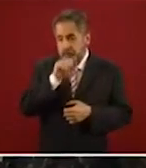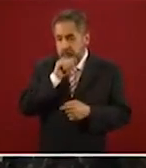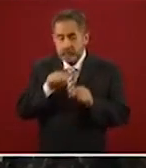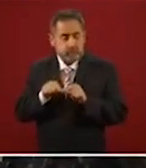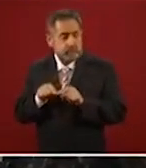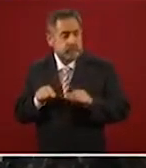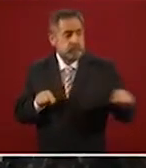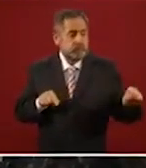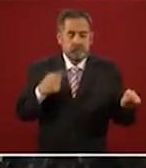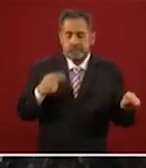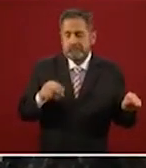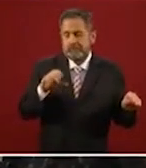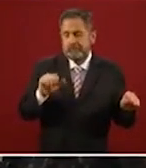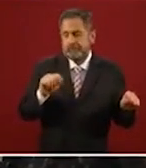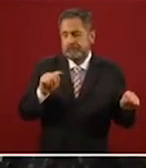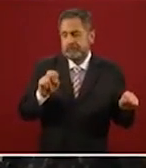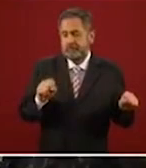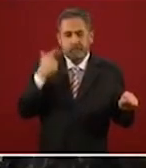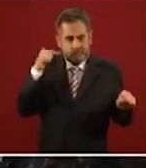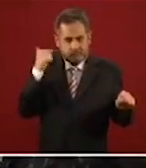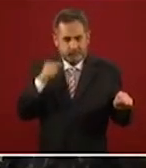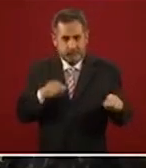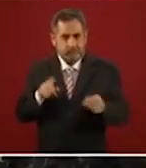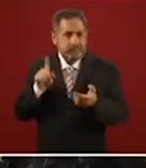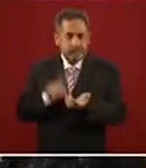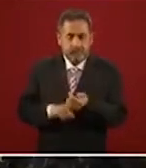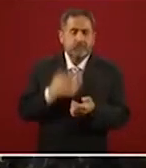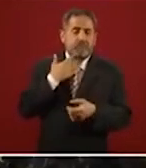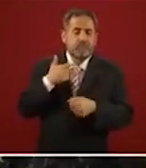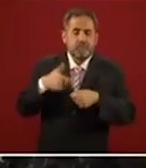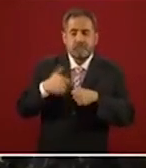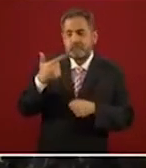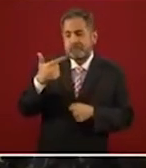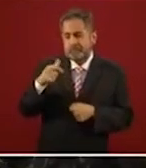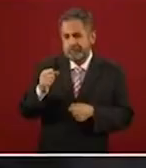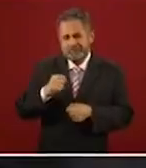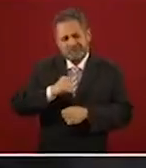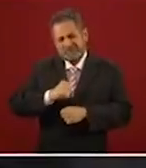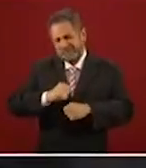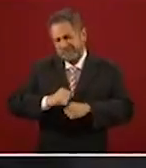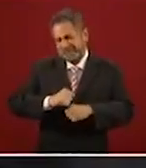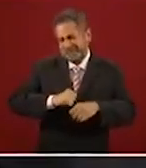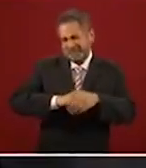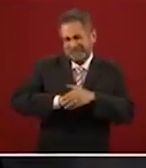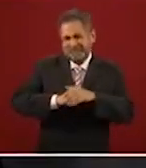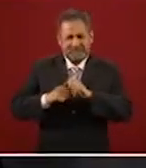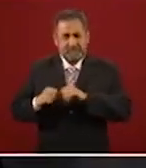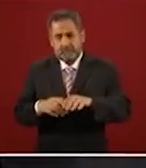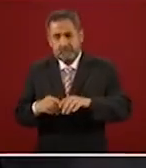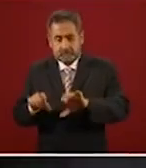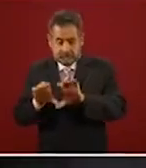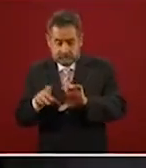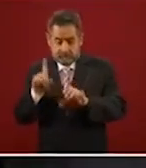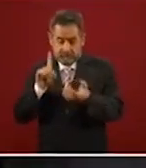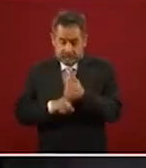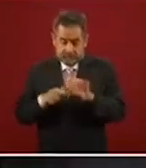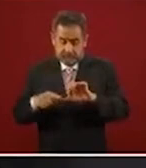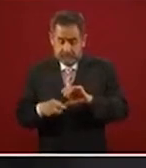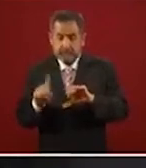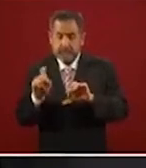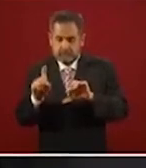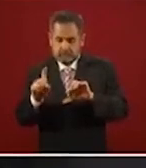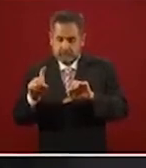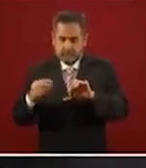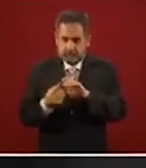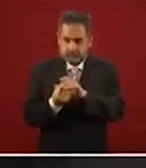guadalajara el ducto trae gas lp a alta presión dentro del ducto es líquido en el momento que se libera